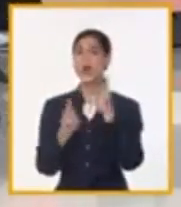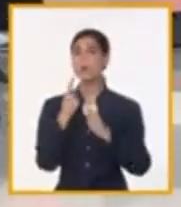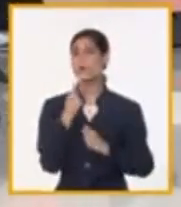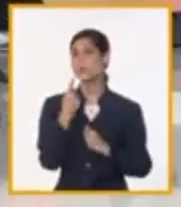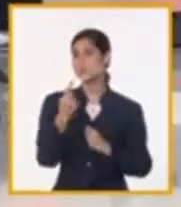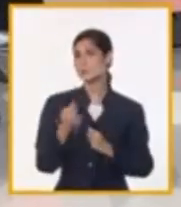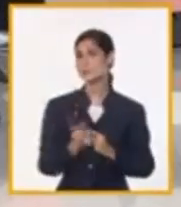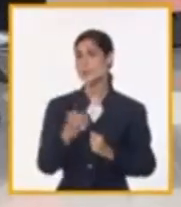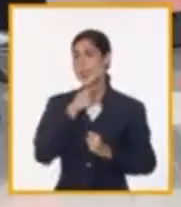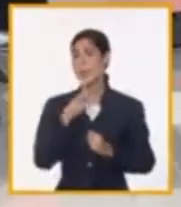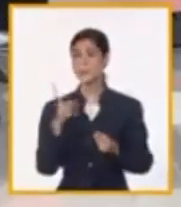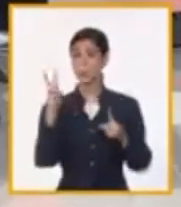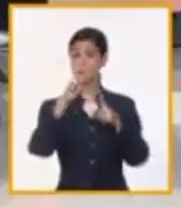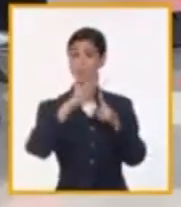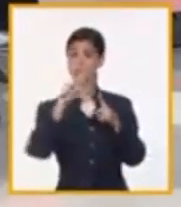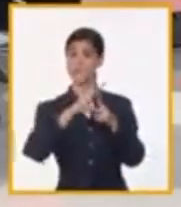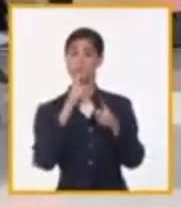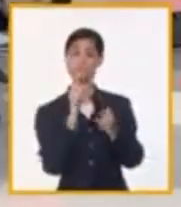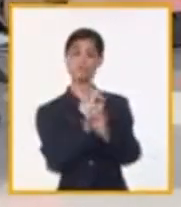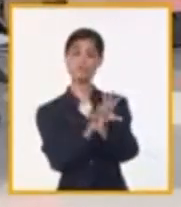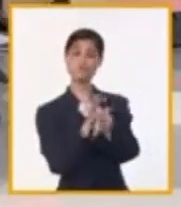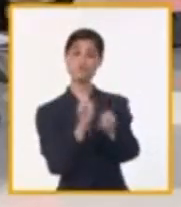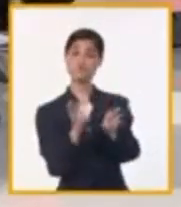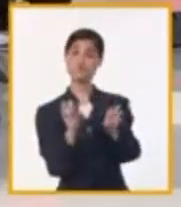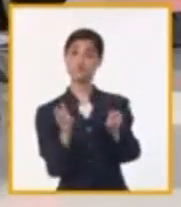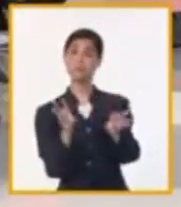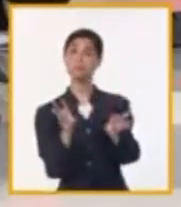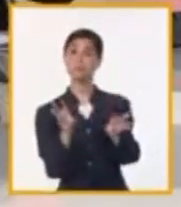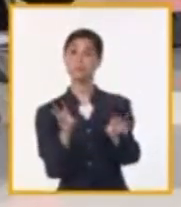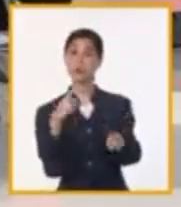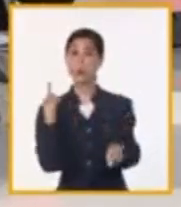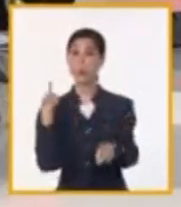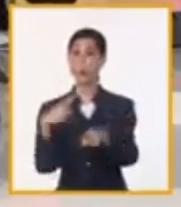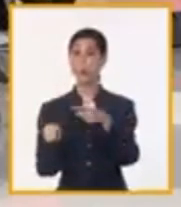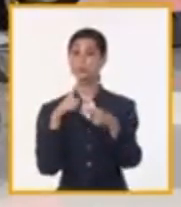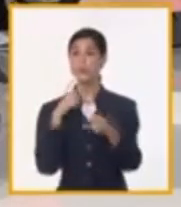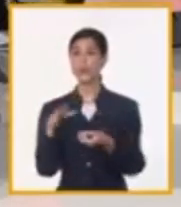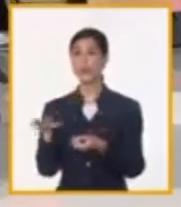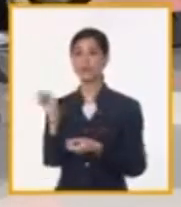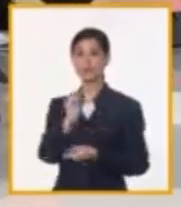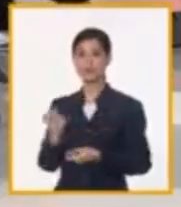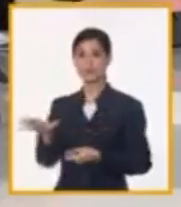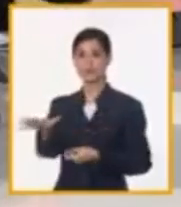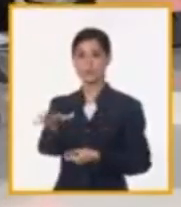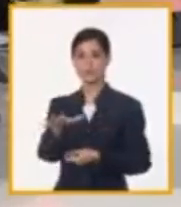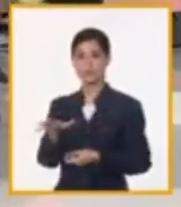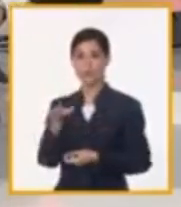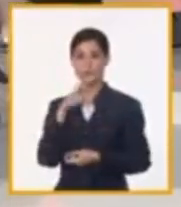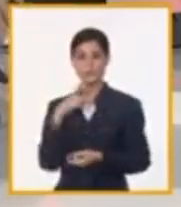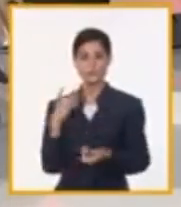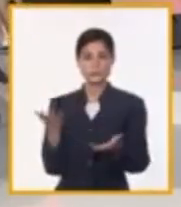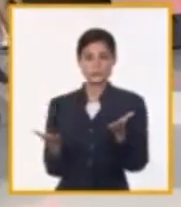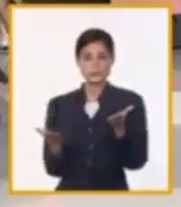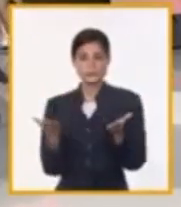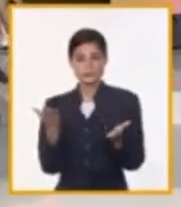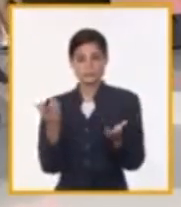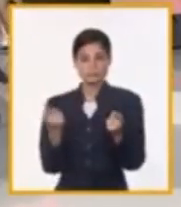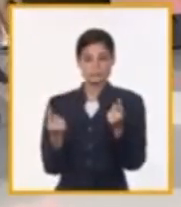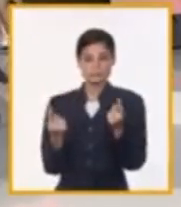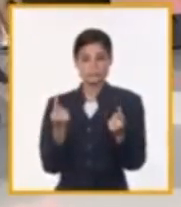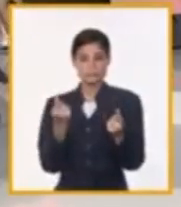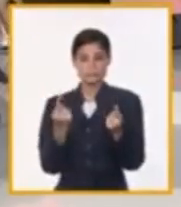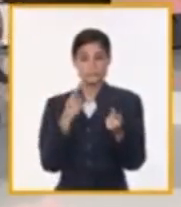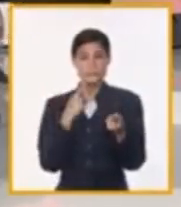está saliendo en los medios internacionales y la realidad de Venezuela lo que le está llegando al al venezolano está ocurriendo así no